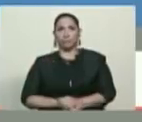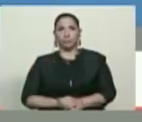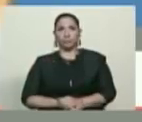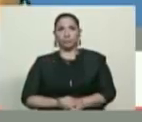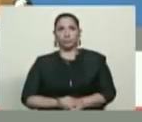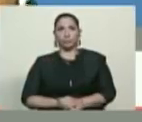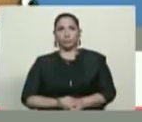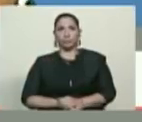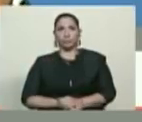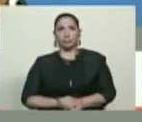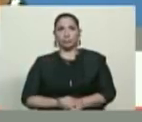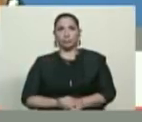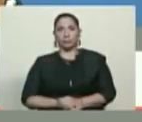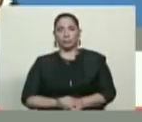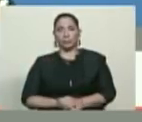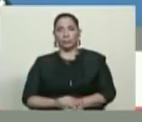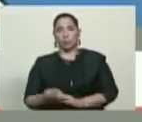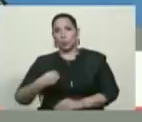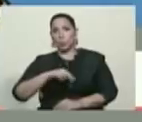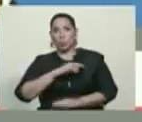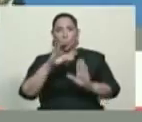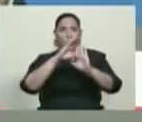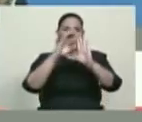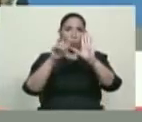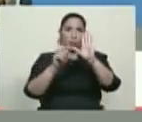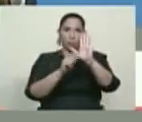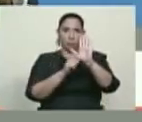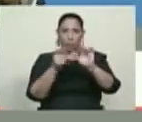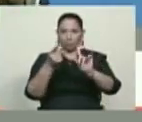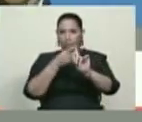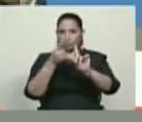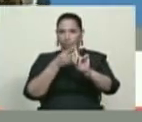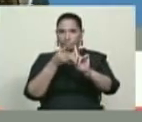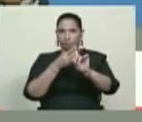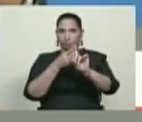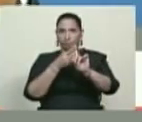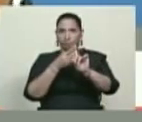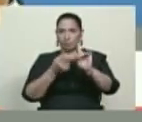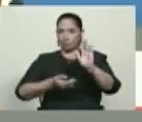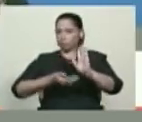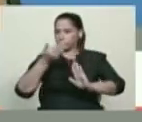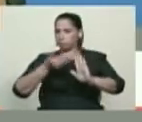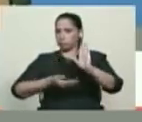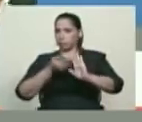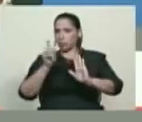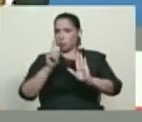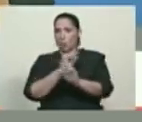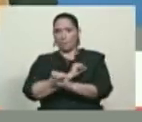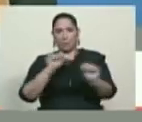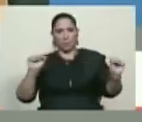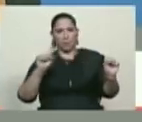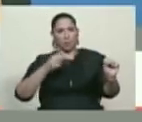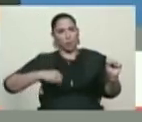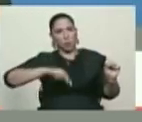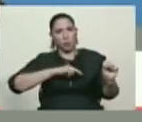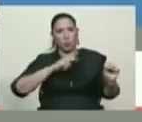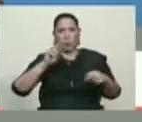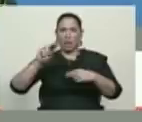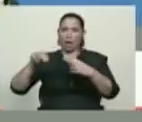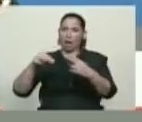cartas fundamentales, nuestra Constitución sagrada, que no permitimos nosotros que nada ni